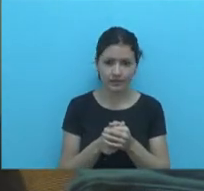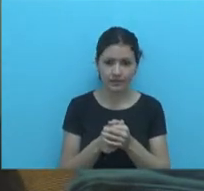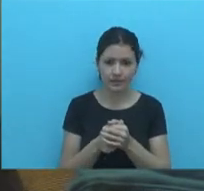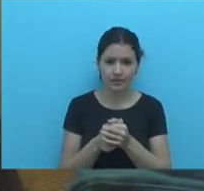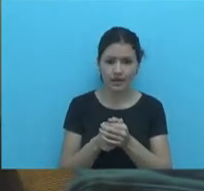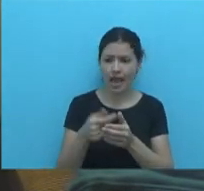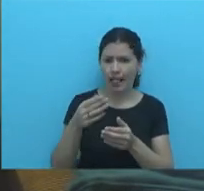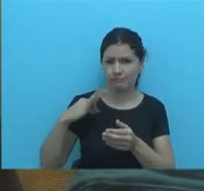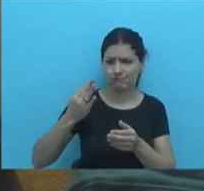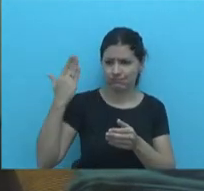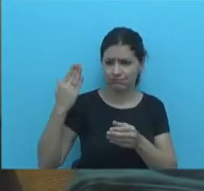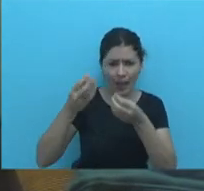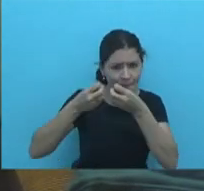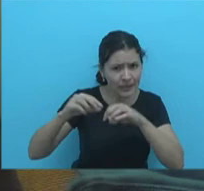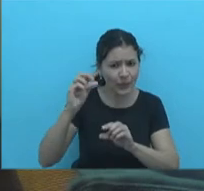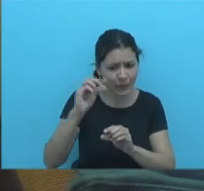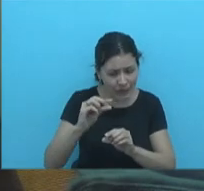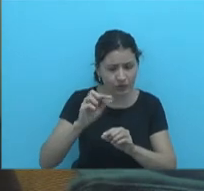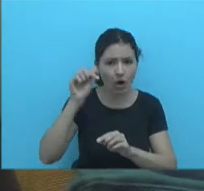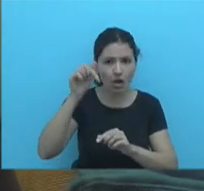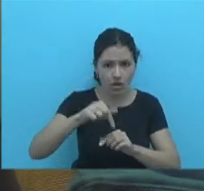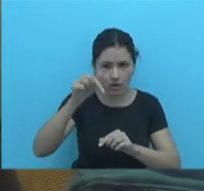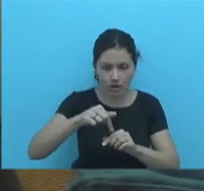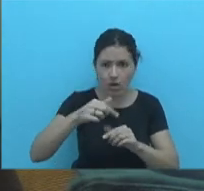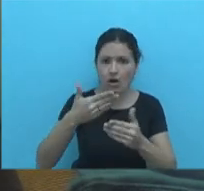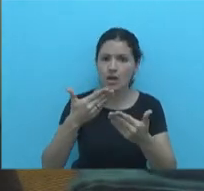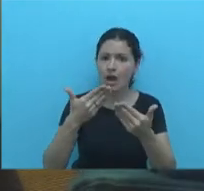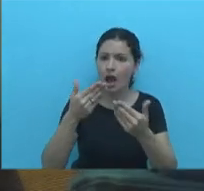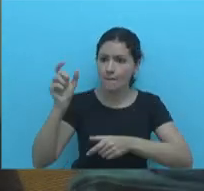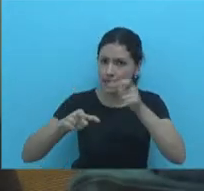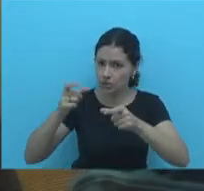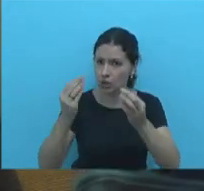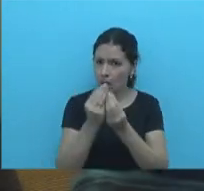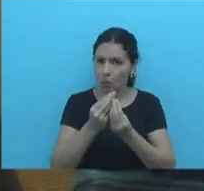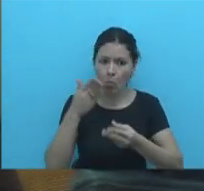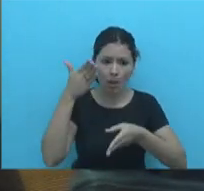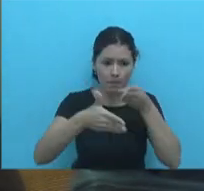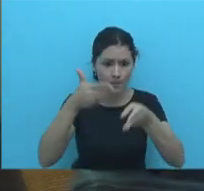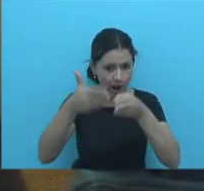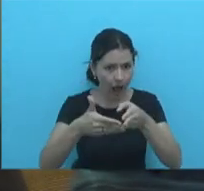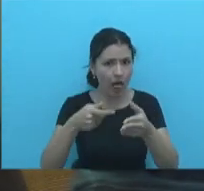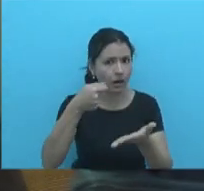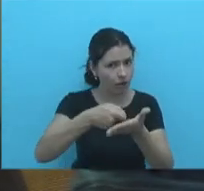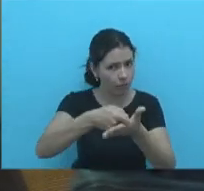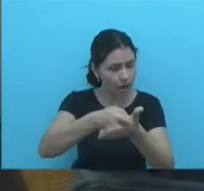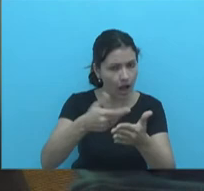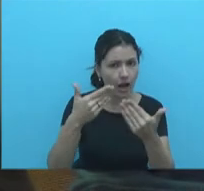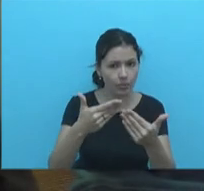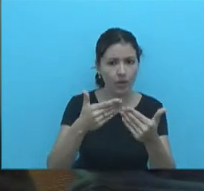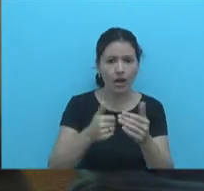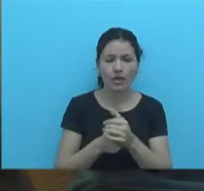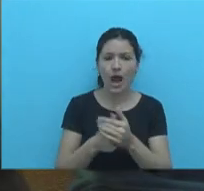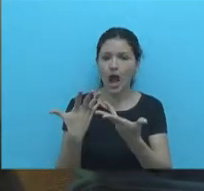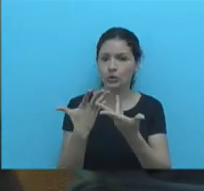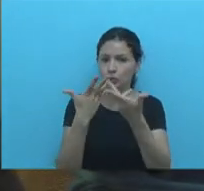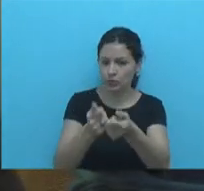poco y hoy en día se tiene mucho recaudo económico que aportan a la compra de materiales para la escuela y su